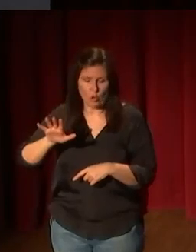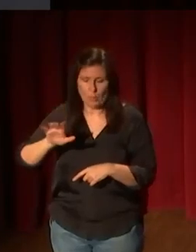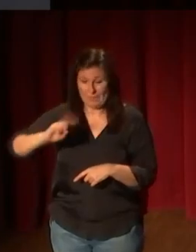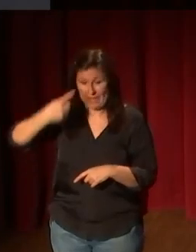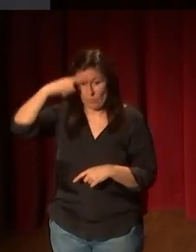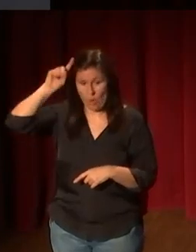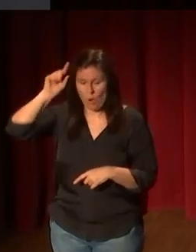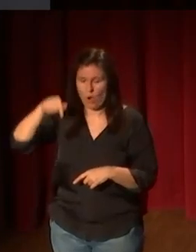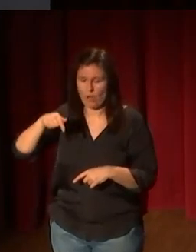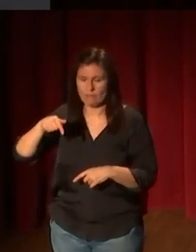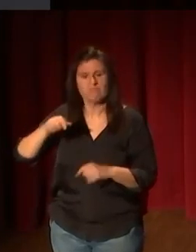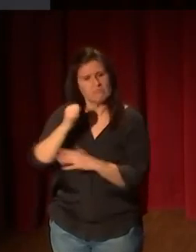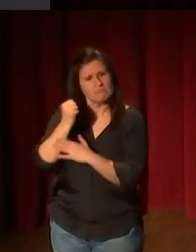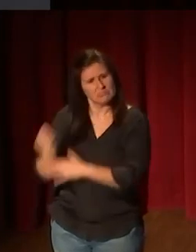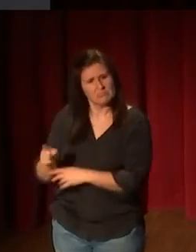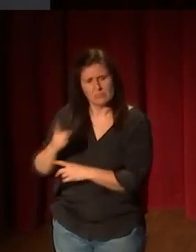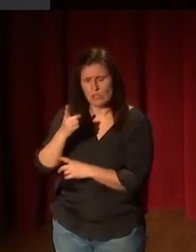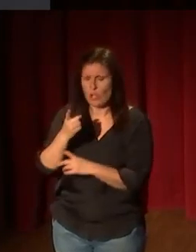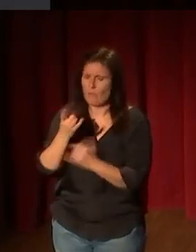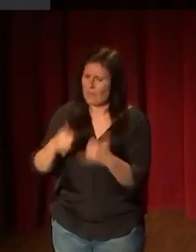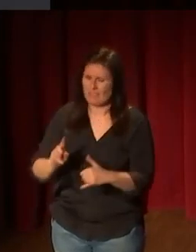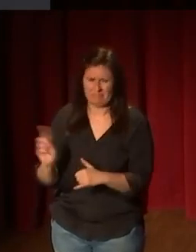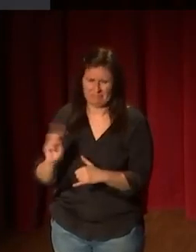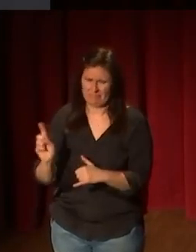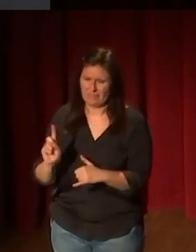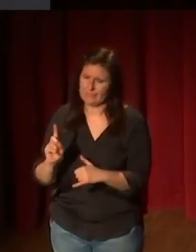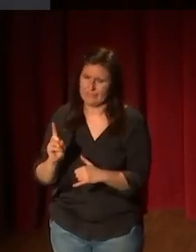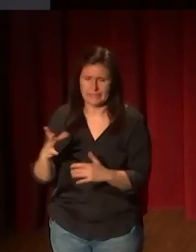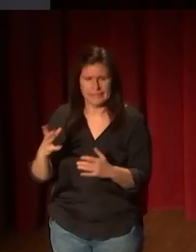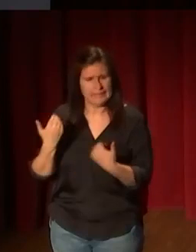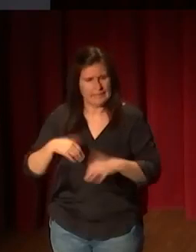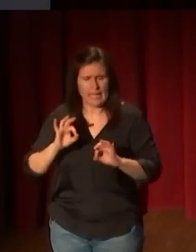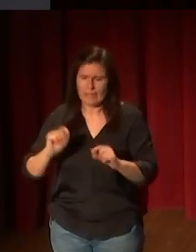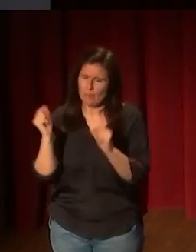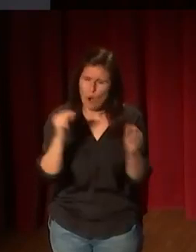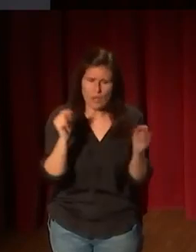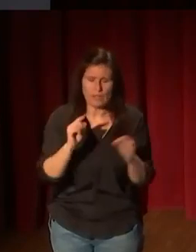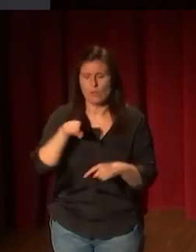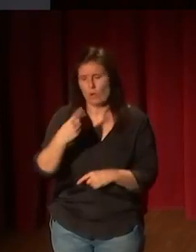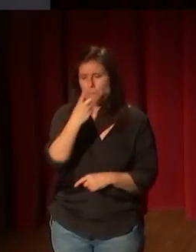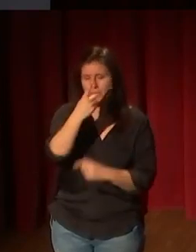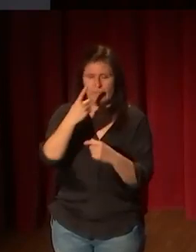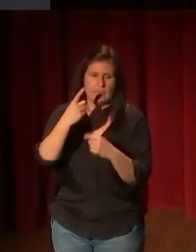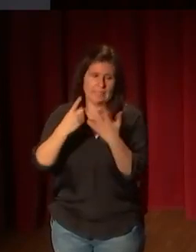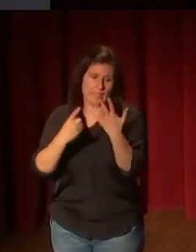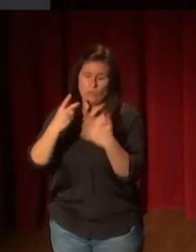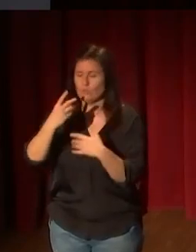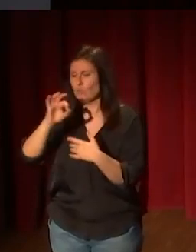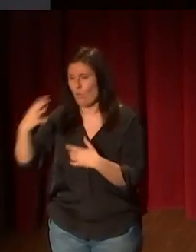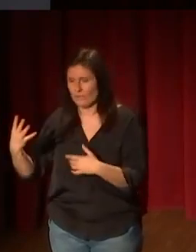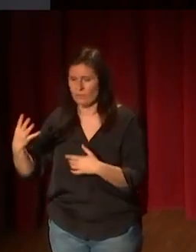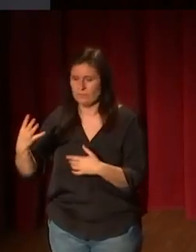de estos festejos que ya resultaban muy polémicos y en 1704 decide